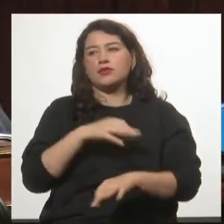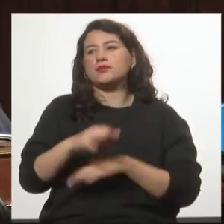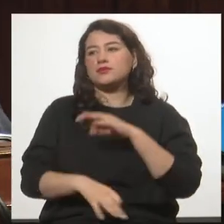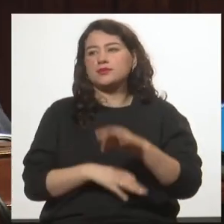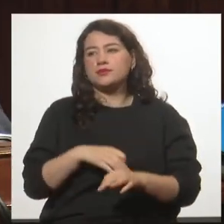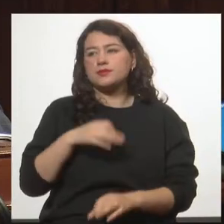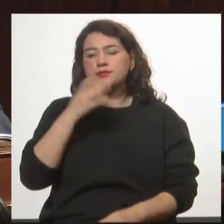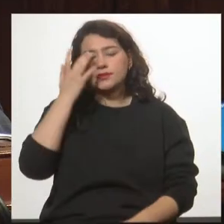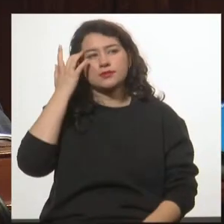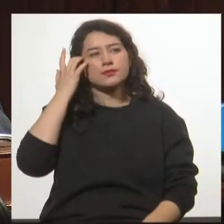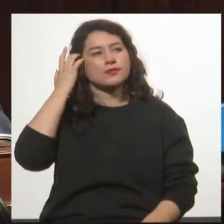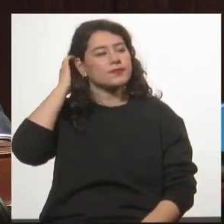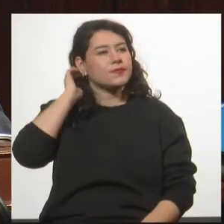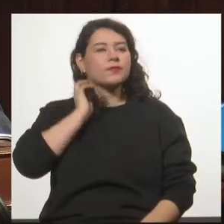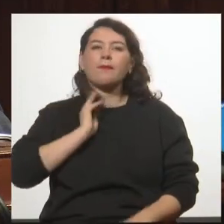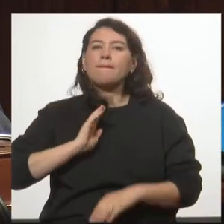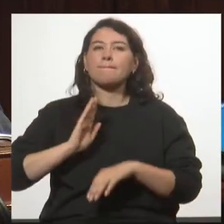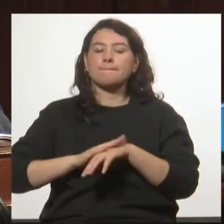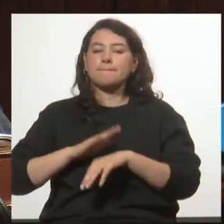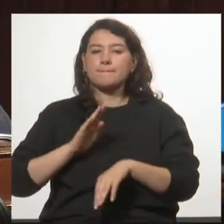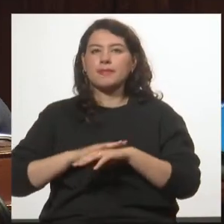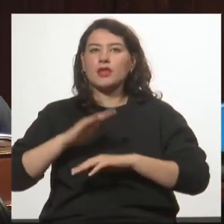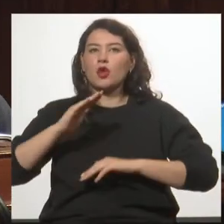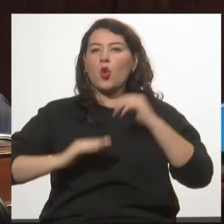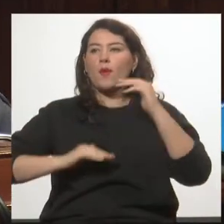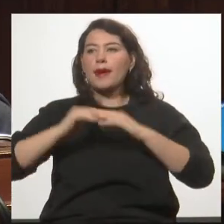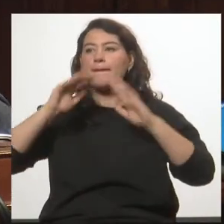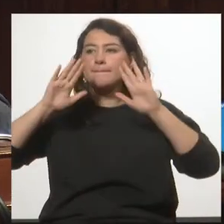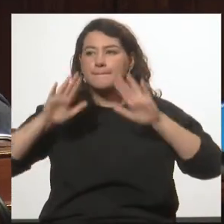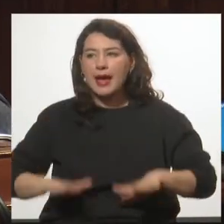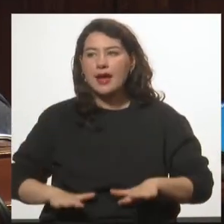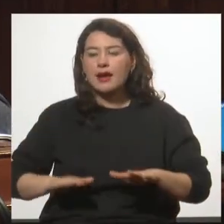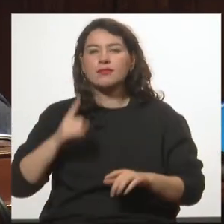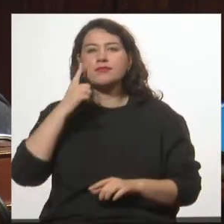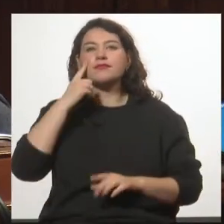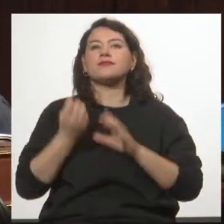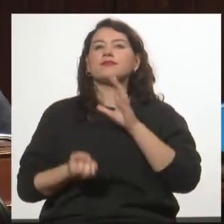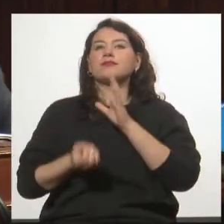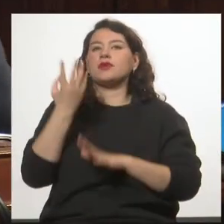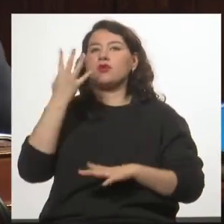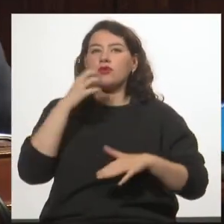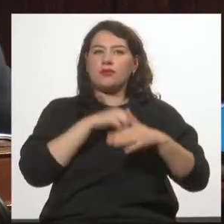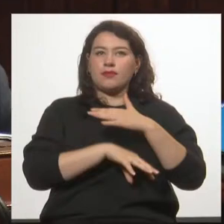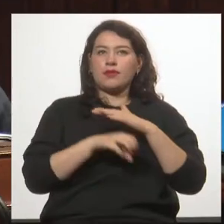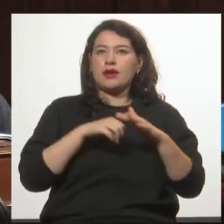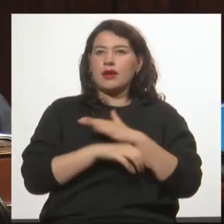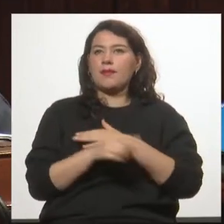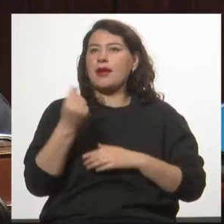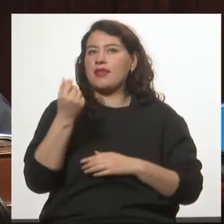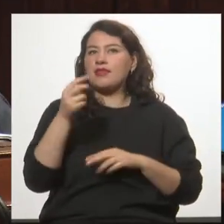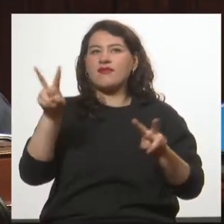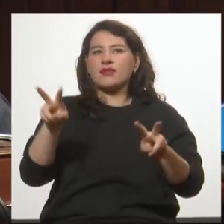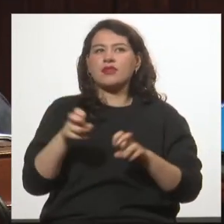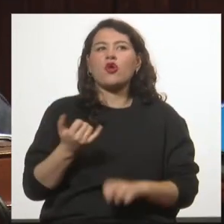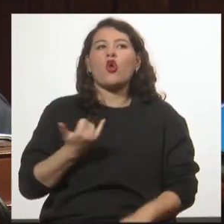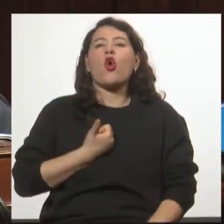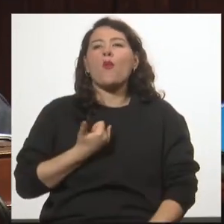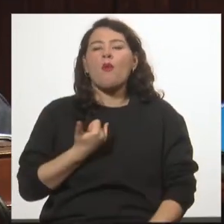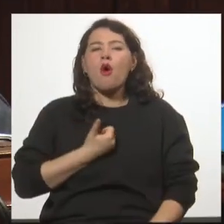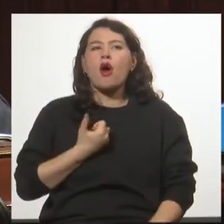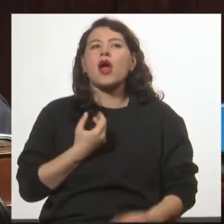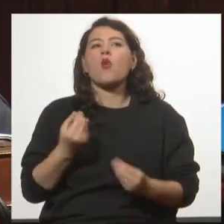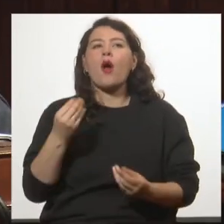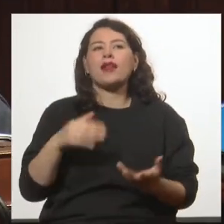en un momento se detuvo las obras y se resolvió hacer un fidecomiso para financiarlas cómo fue ese fideicomiso y en qué